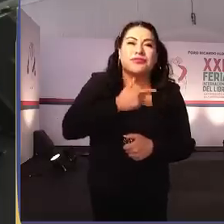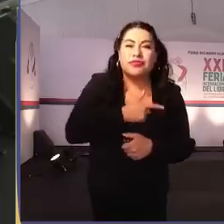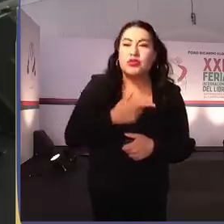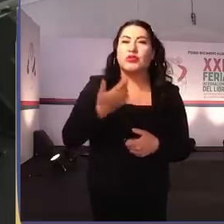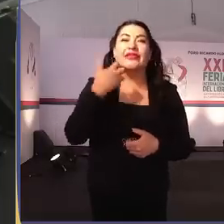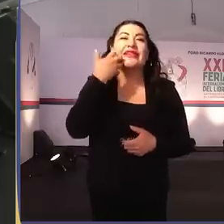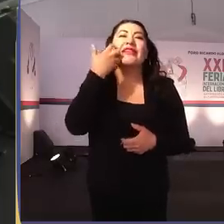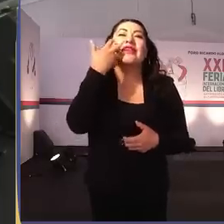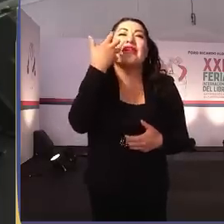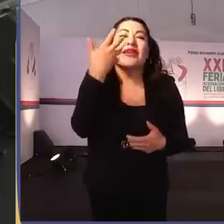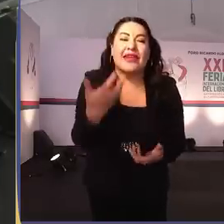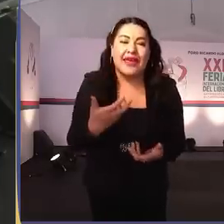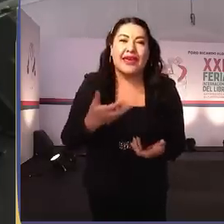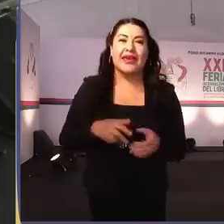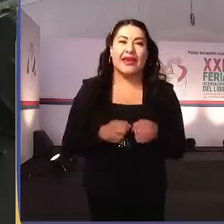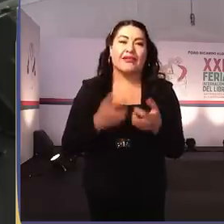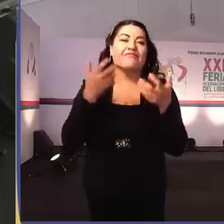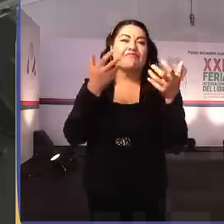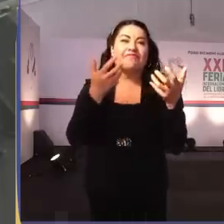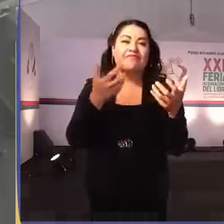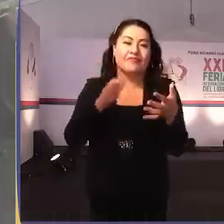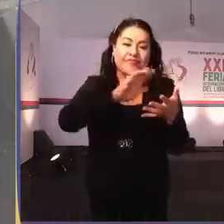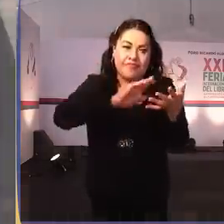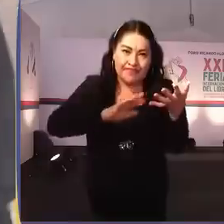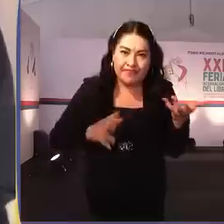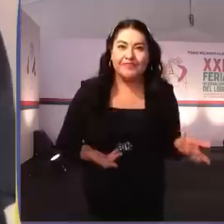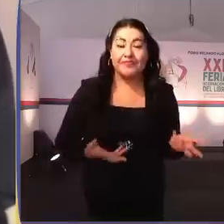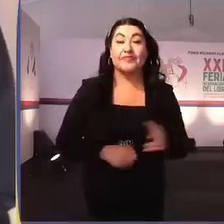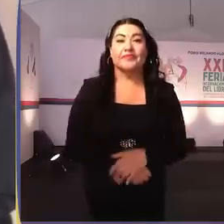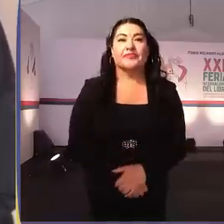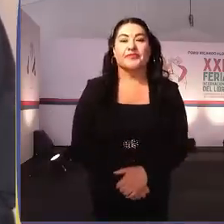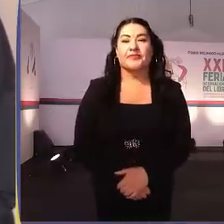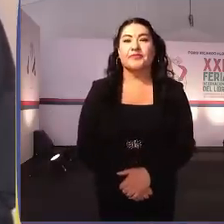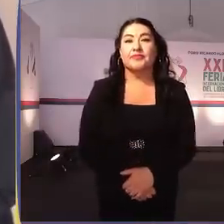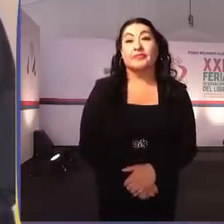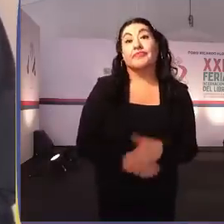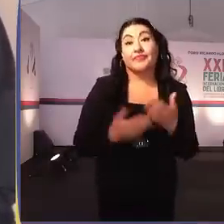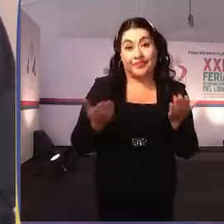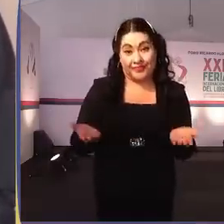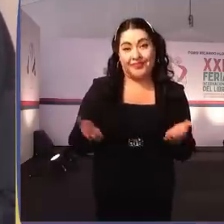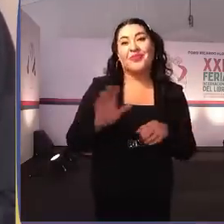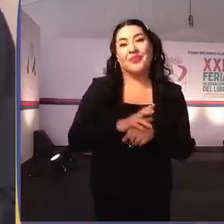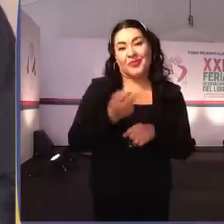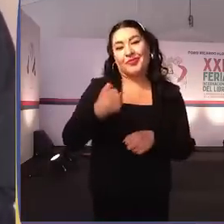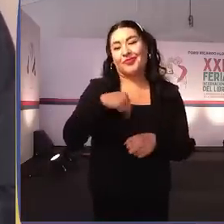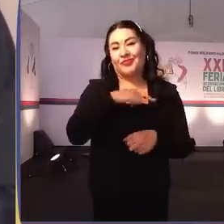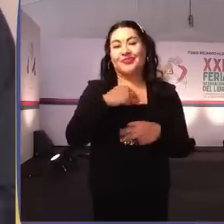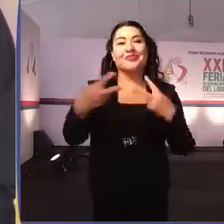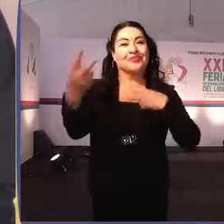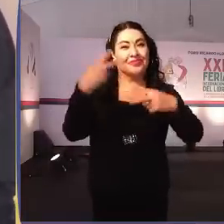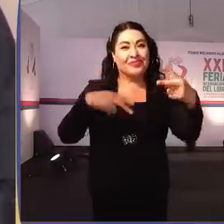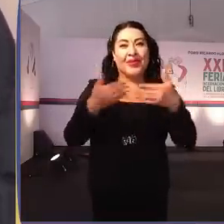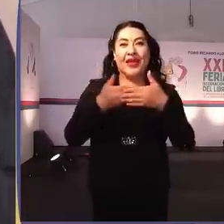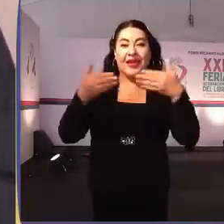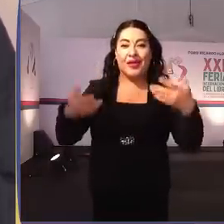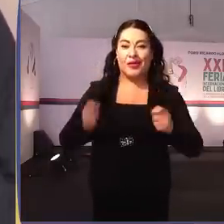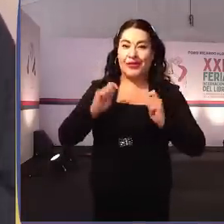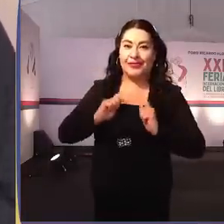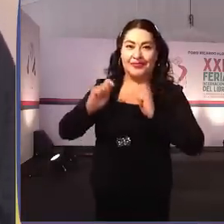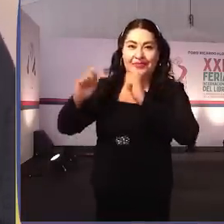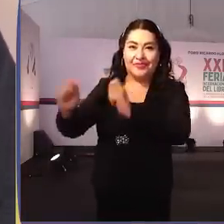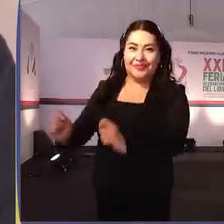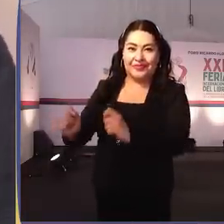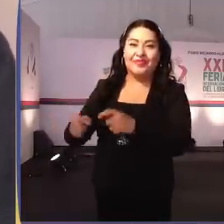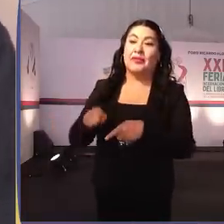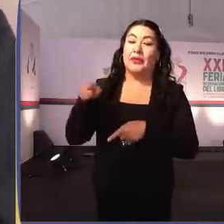la lectura por subversión, la literatura. Y entonces, ahí, porque estamos aquí, y le paso el micrófono a Bagdé, que